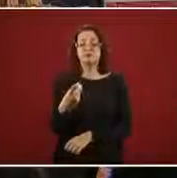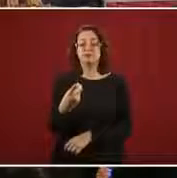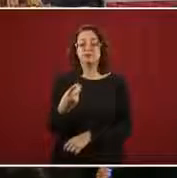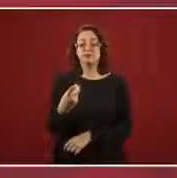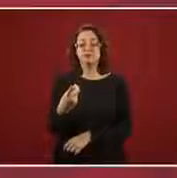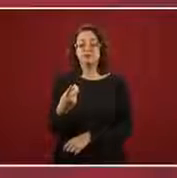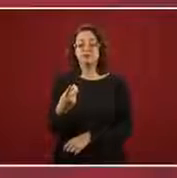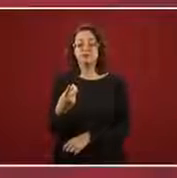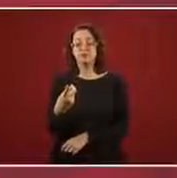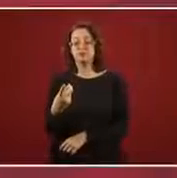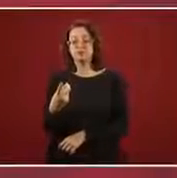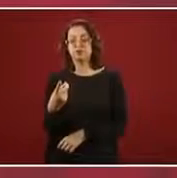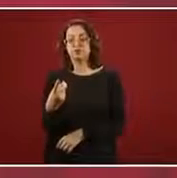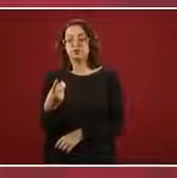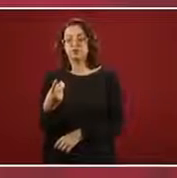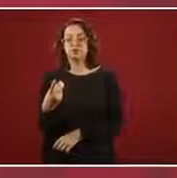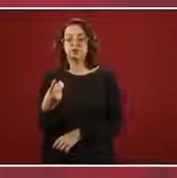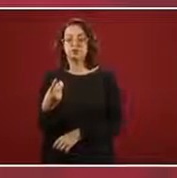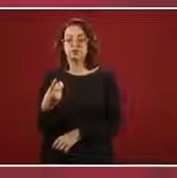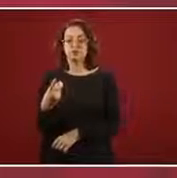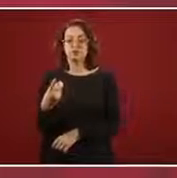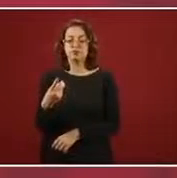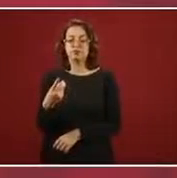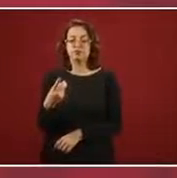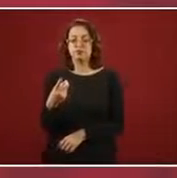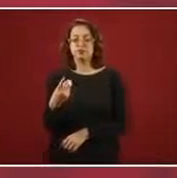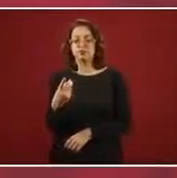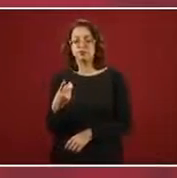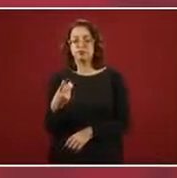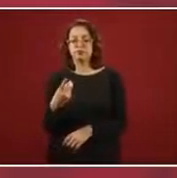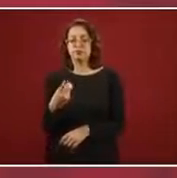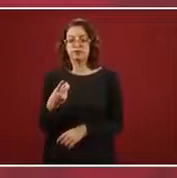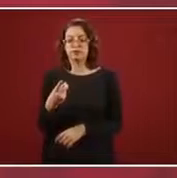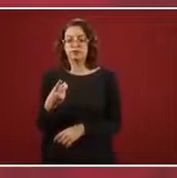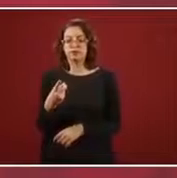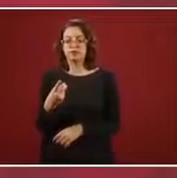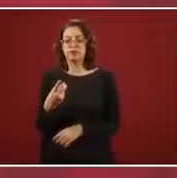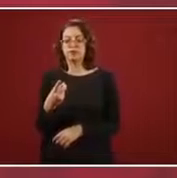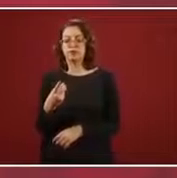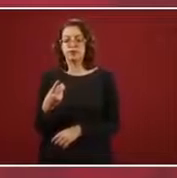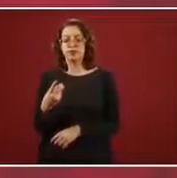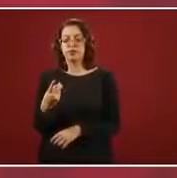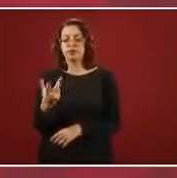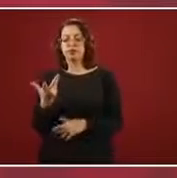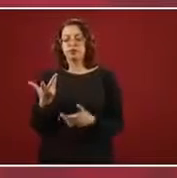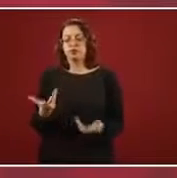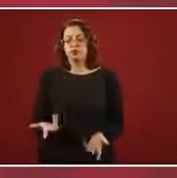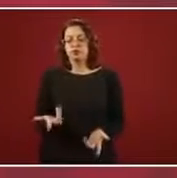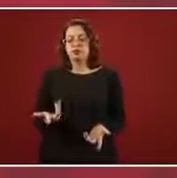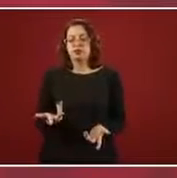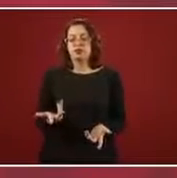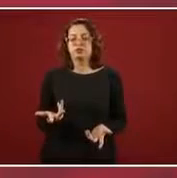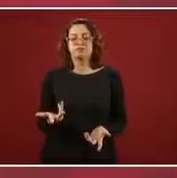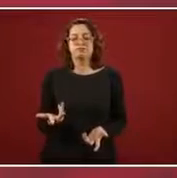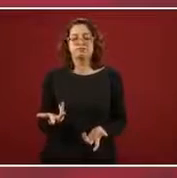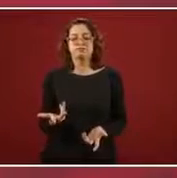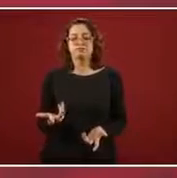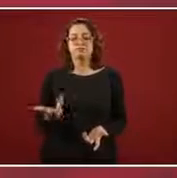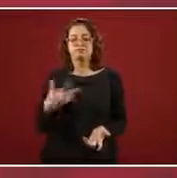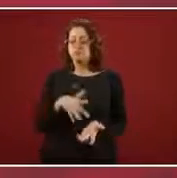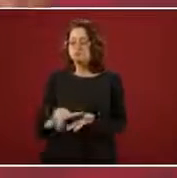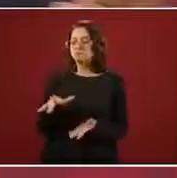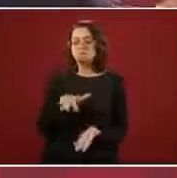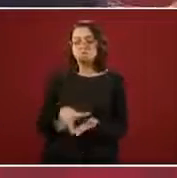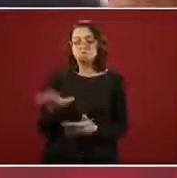mucho más apoyo porque